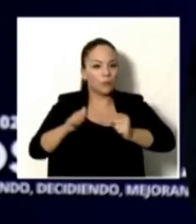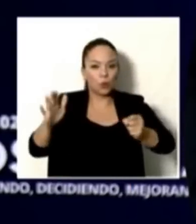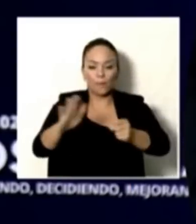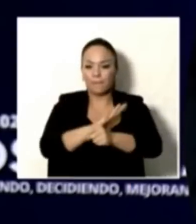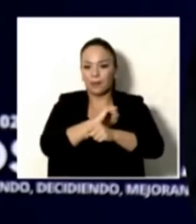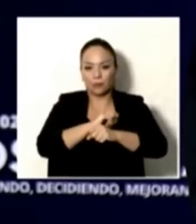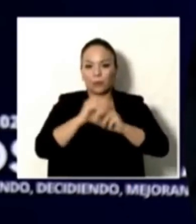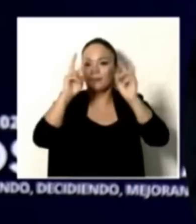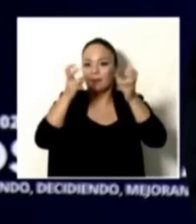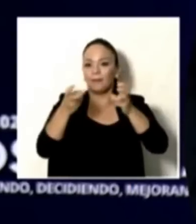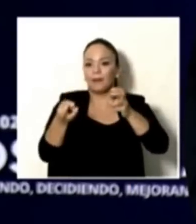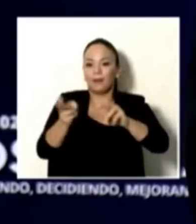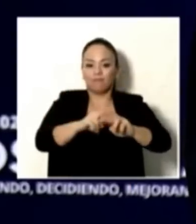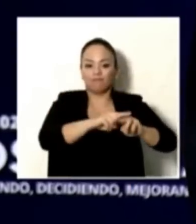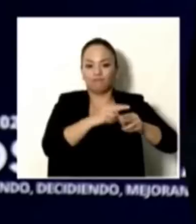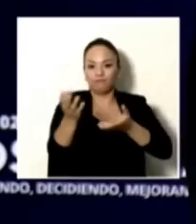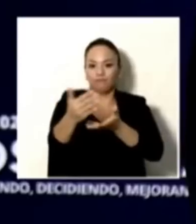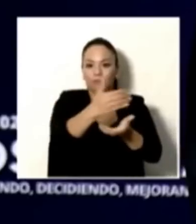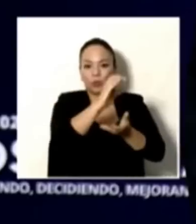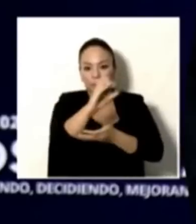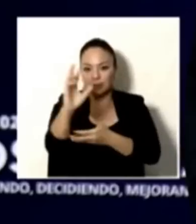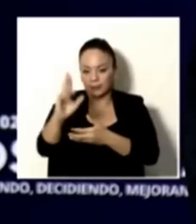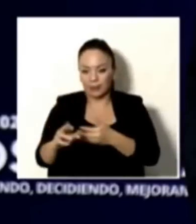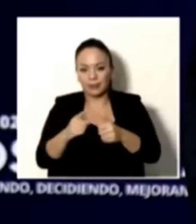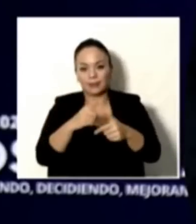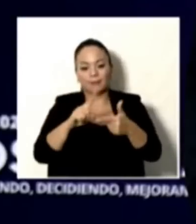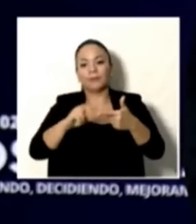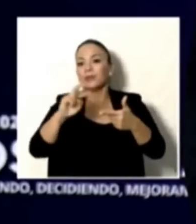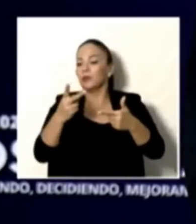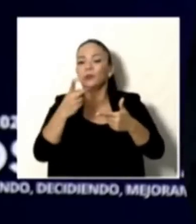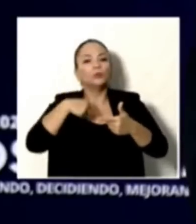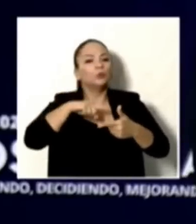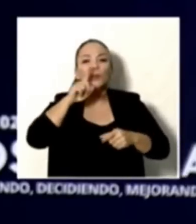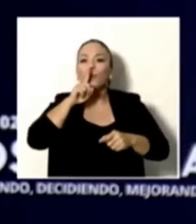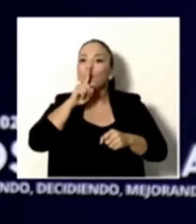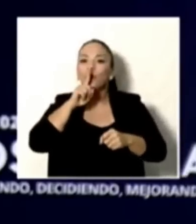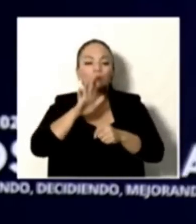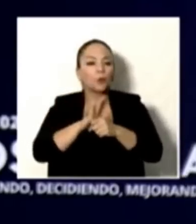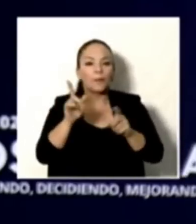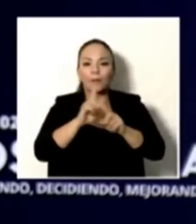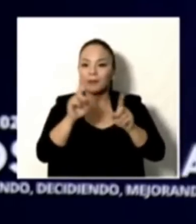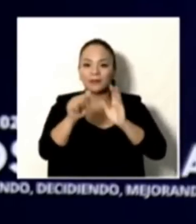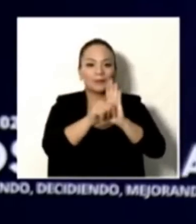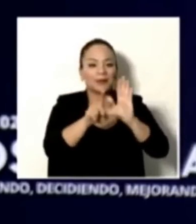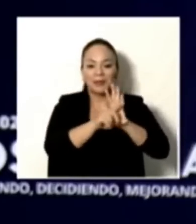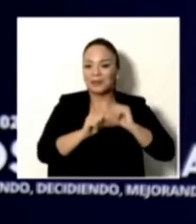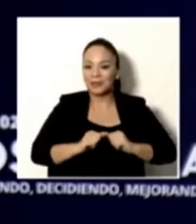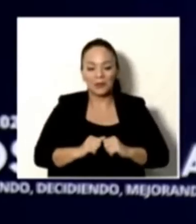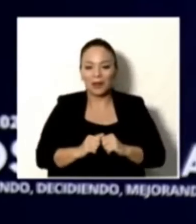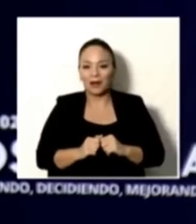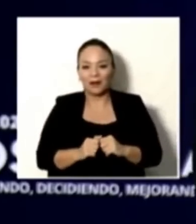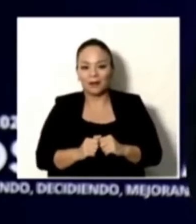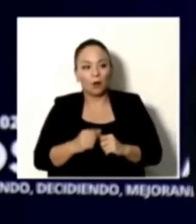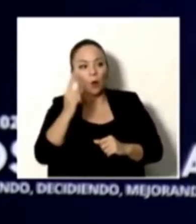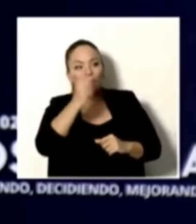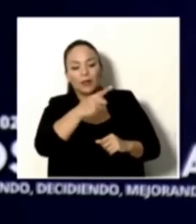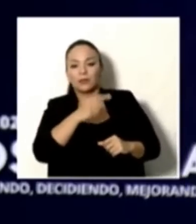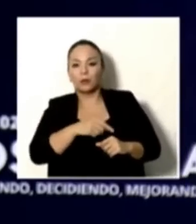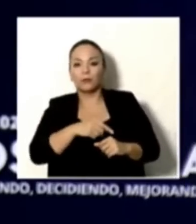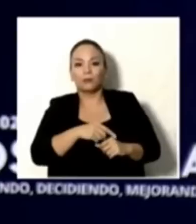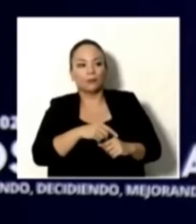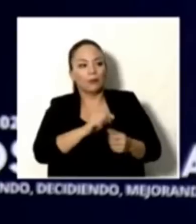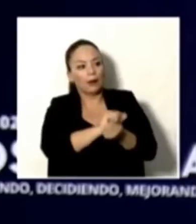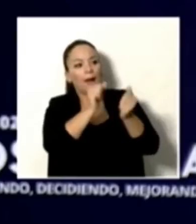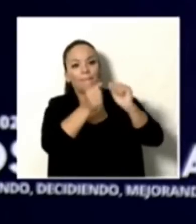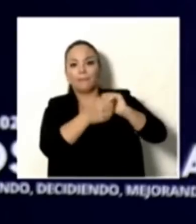modelo de tributación costarricense. Número 2, porque nosotros no podemos comprometer a la Asamblea Legislativa en la obligación de aprobar una ley